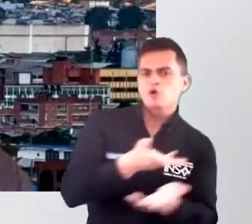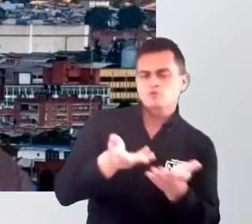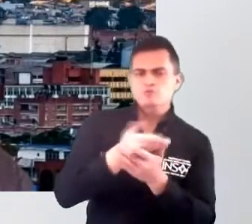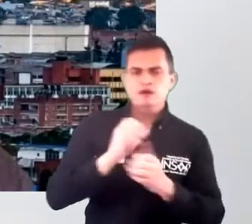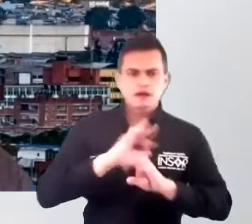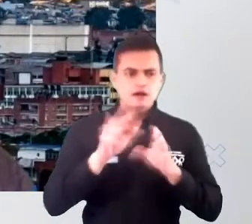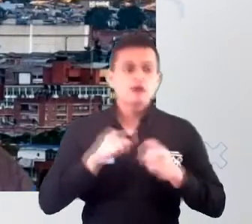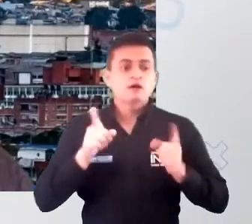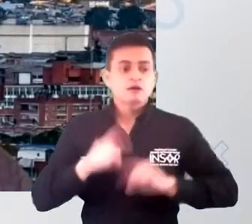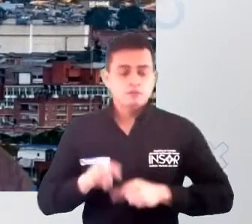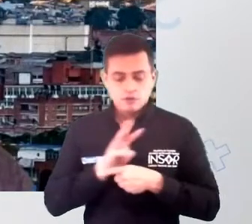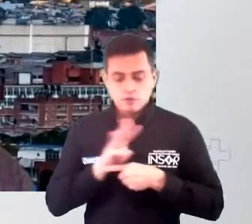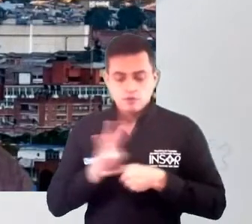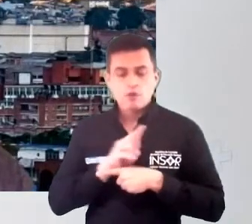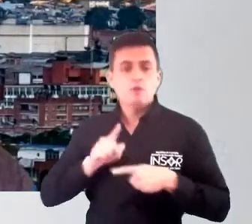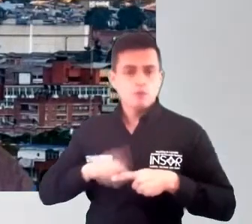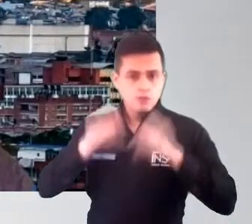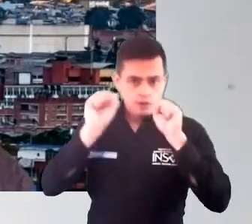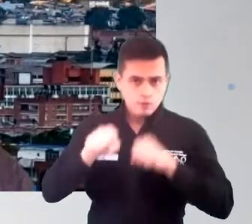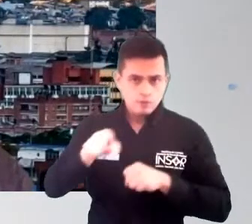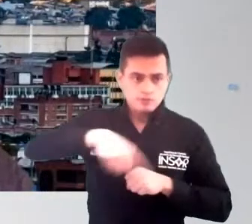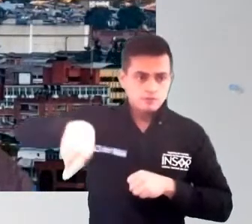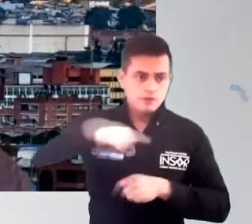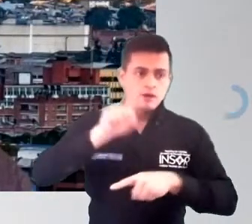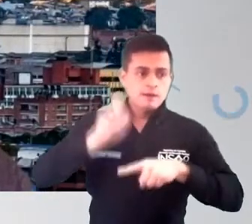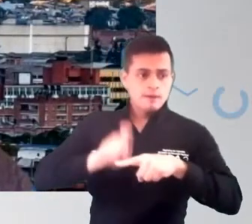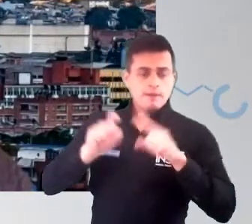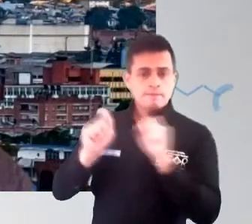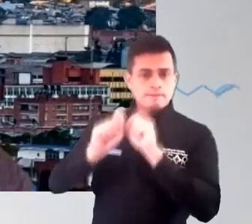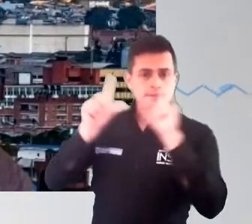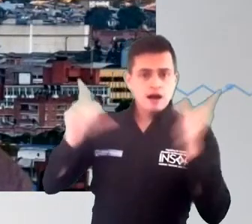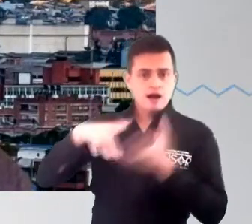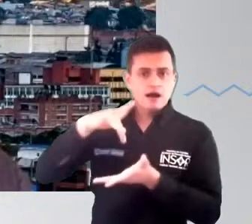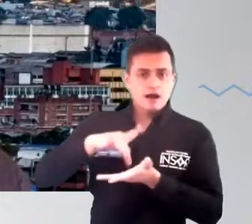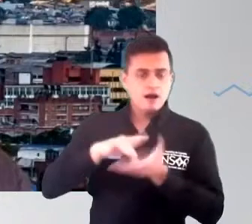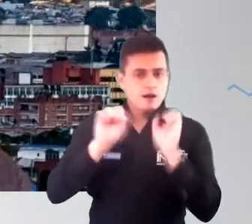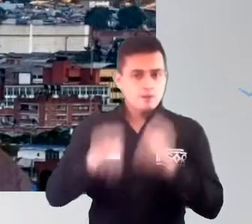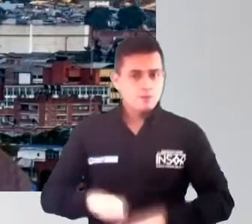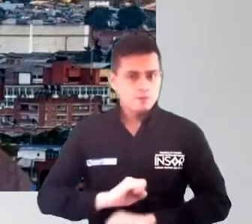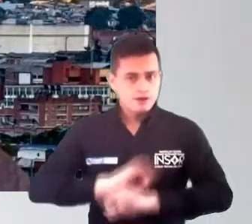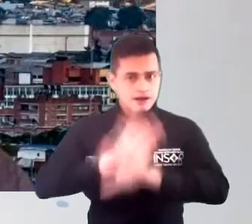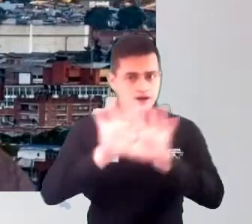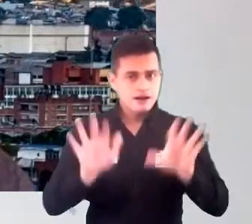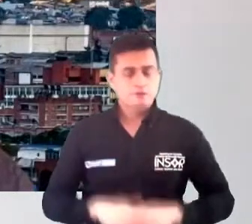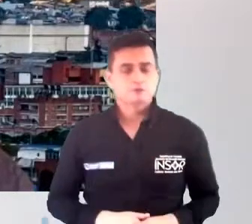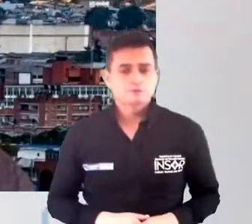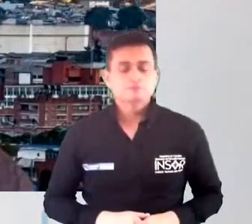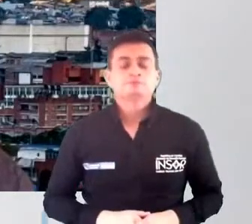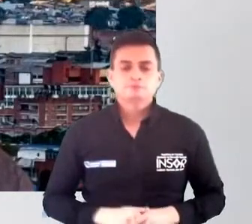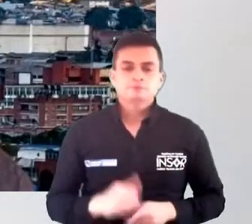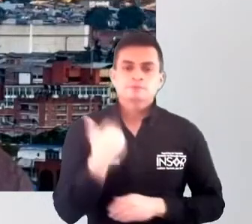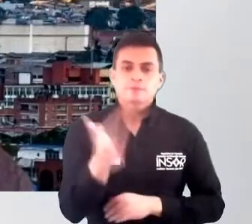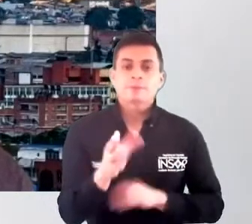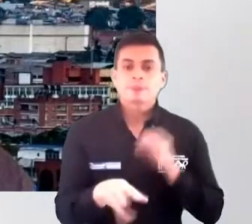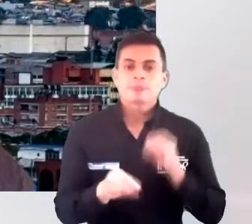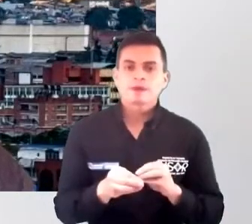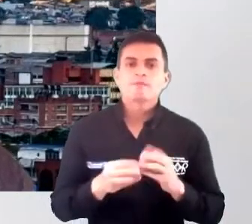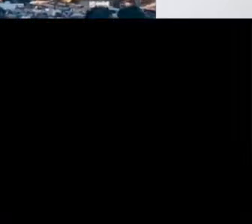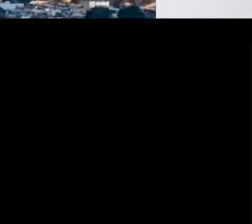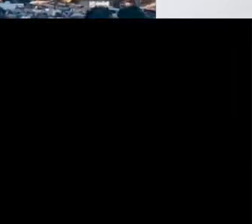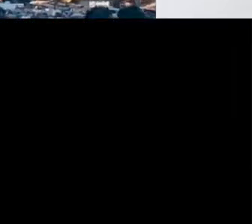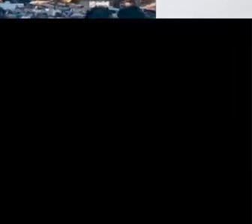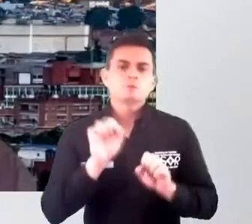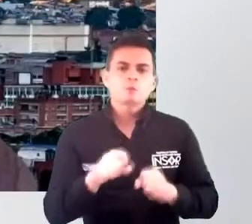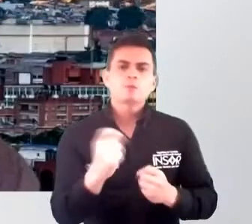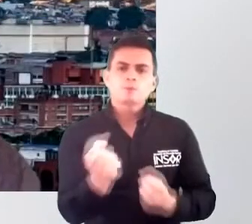puedan participar, y tenemos unos canales para ir haciendo preguntas.